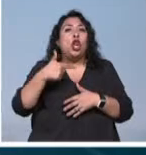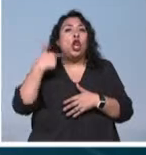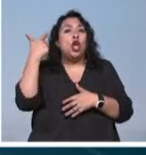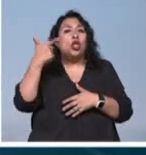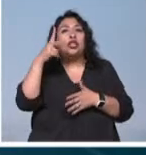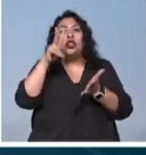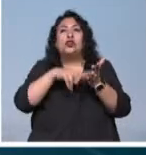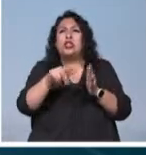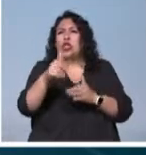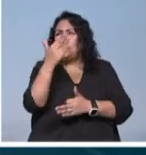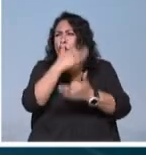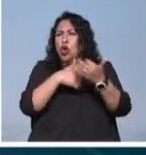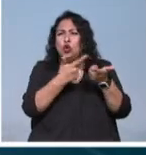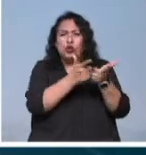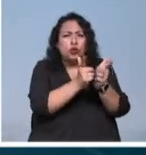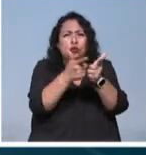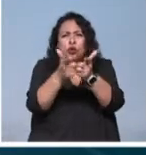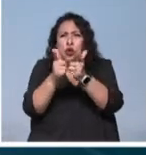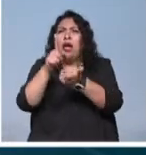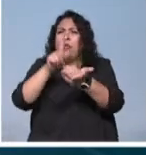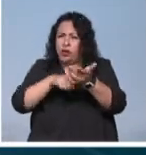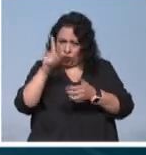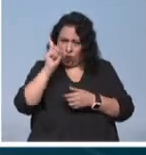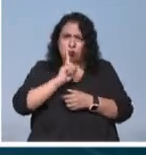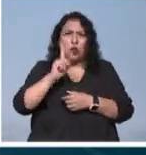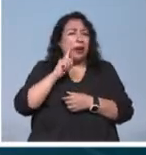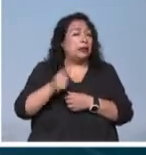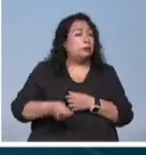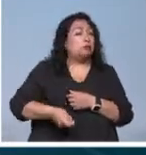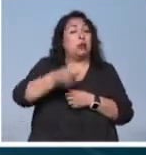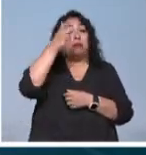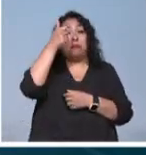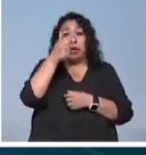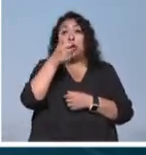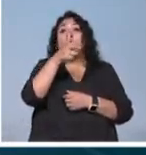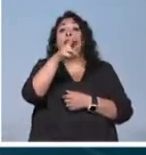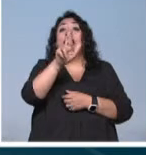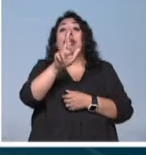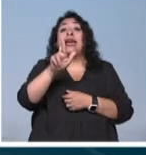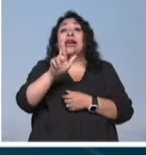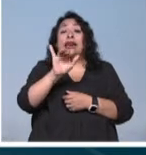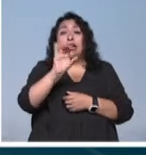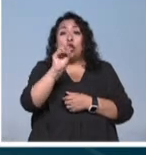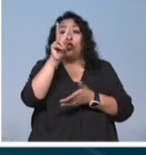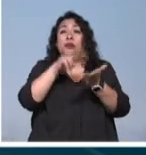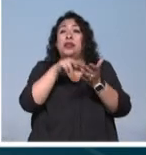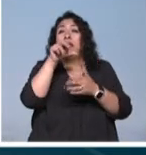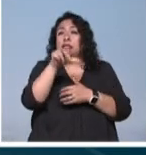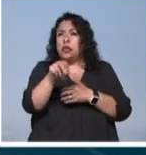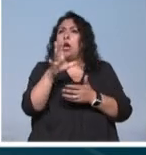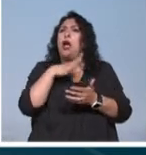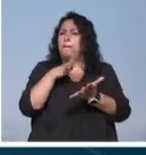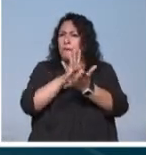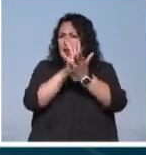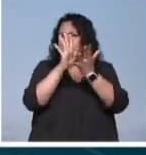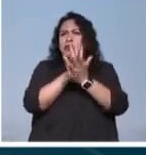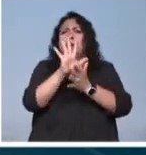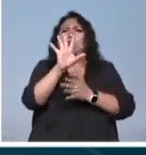2012, todas las delegaciones incluyeron mujeres por primera vez. En Río 2016, se alcanzó una participación